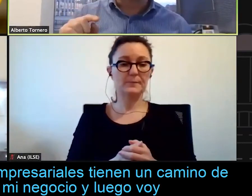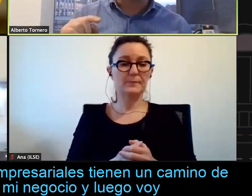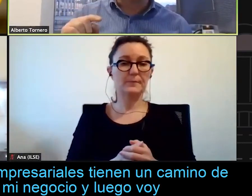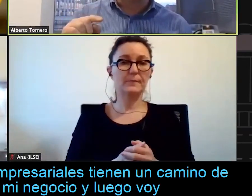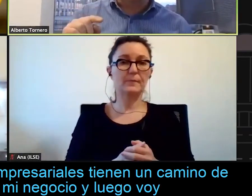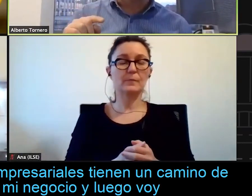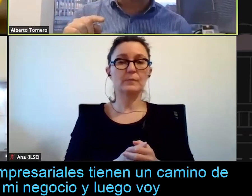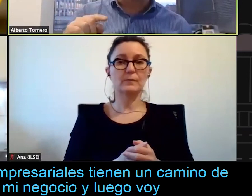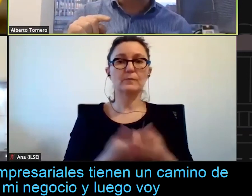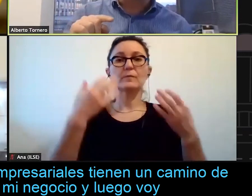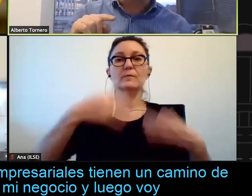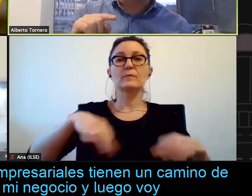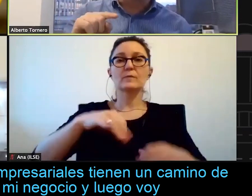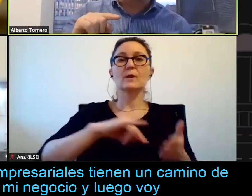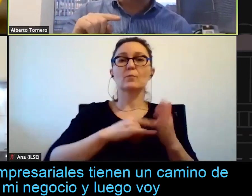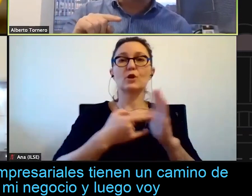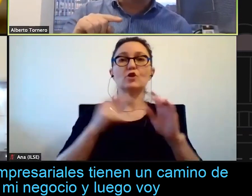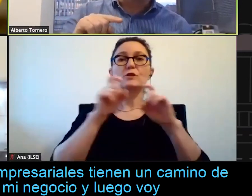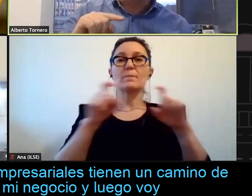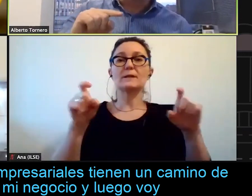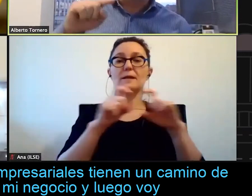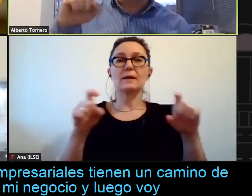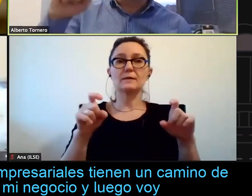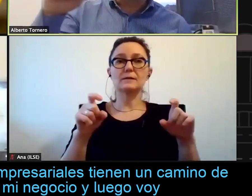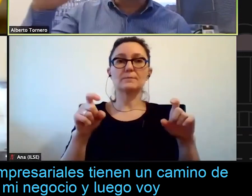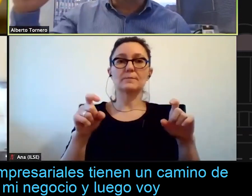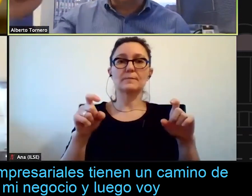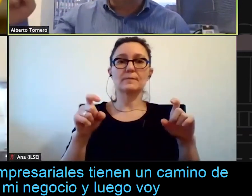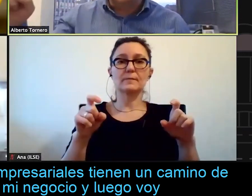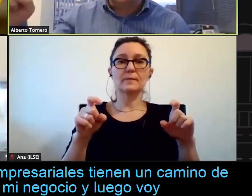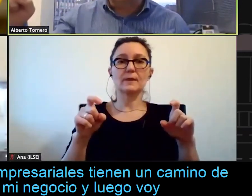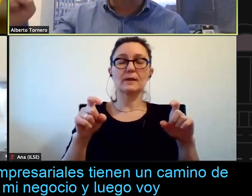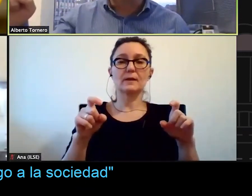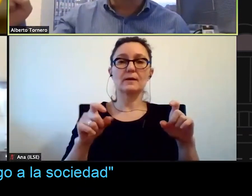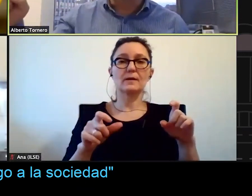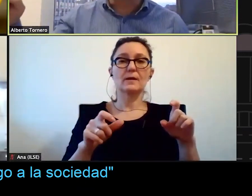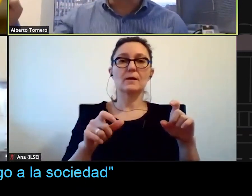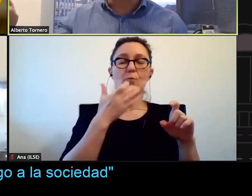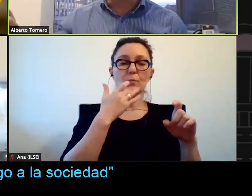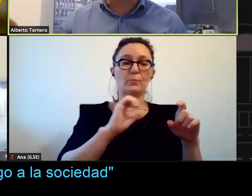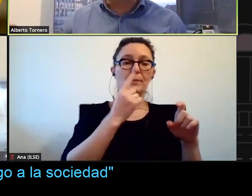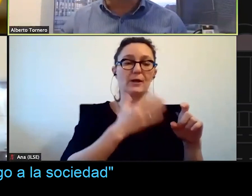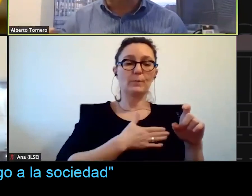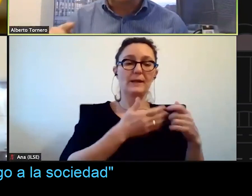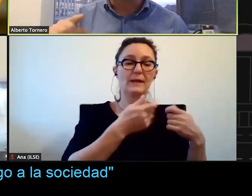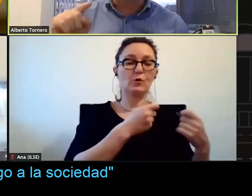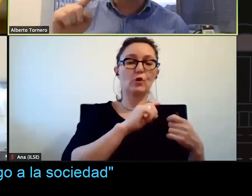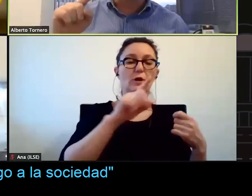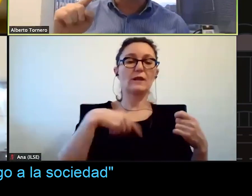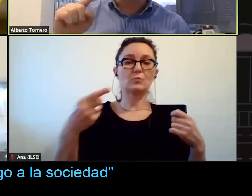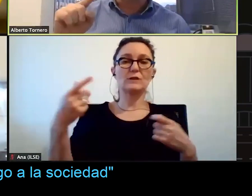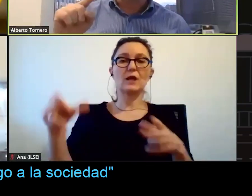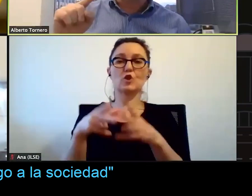proyectos empresariales tienen un camino de primero voy a hacer mi negocio y luego voy a devolver algo a la sociedad,